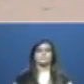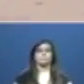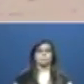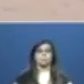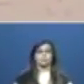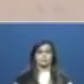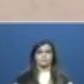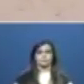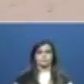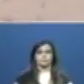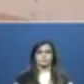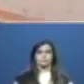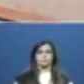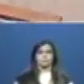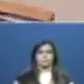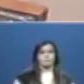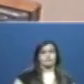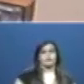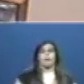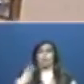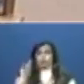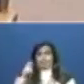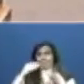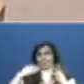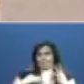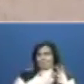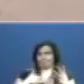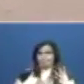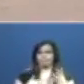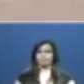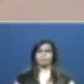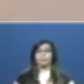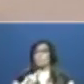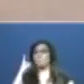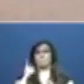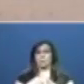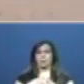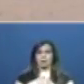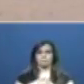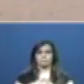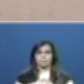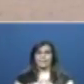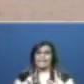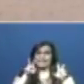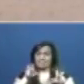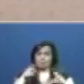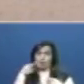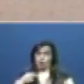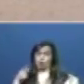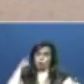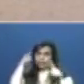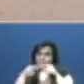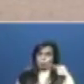Quiero quiero Añadir otras dos cosas a las anteriores la primera que esa posible flexibilización de los objetivos